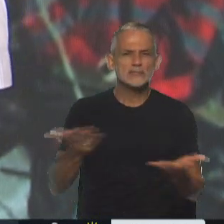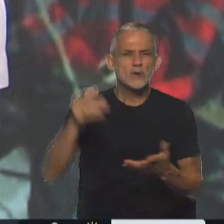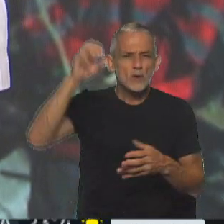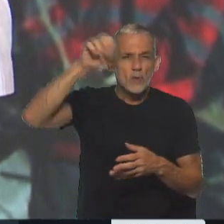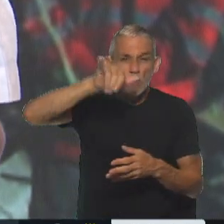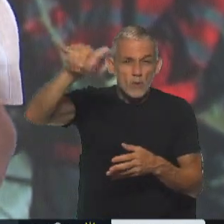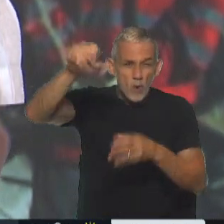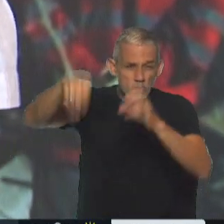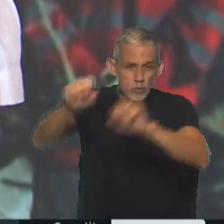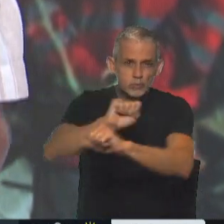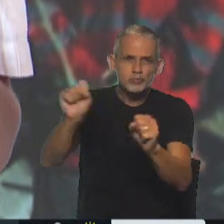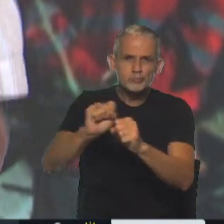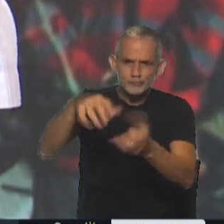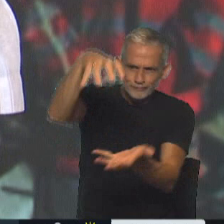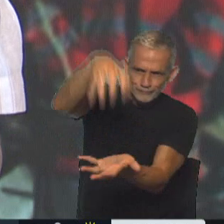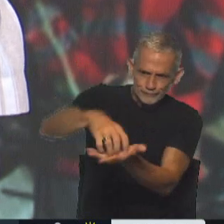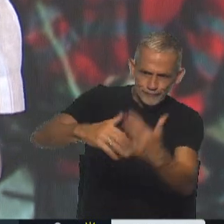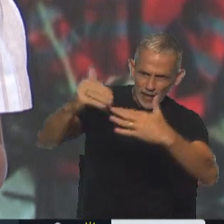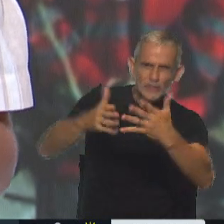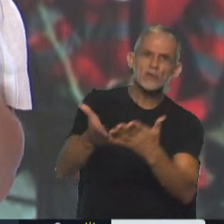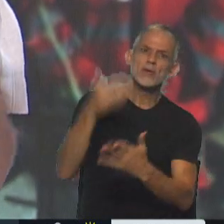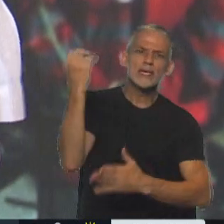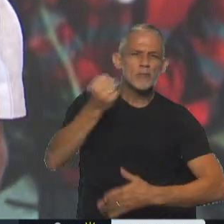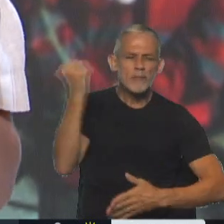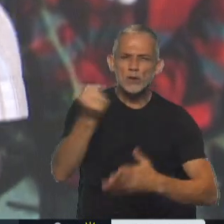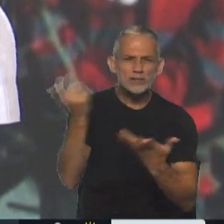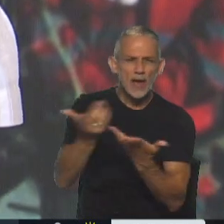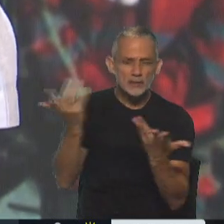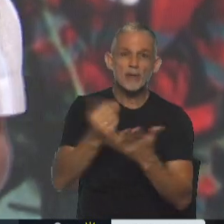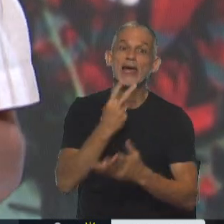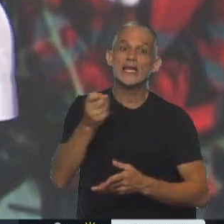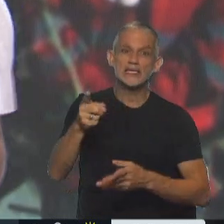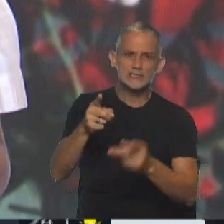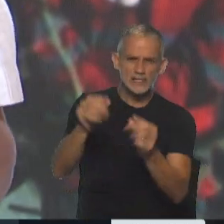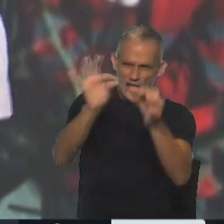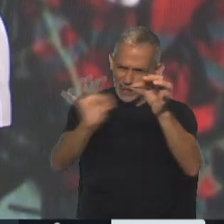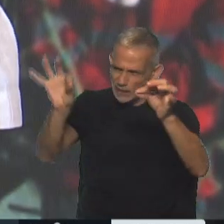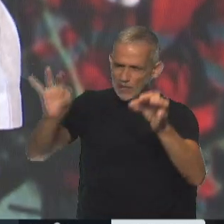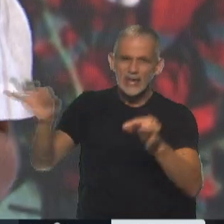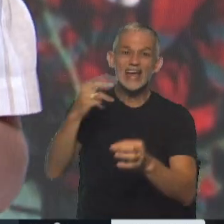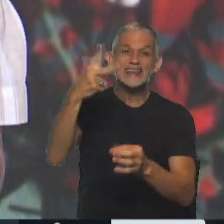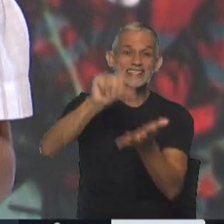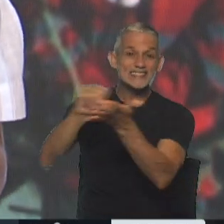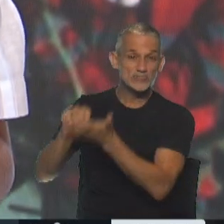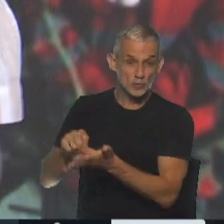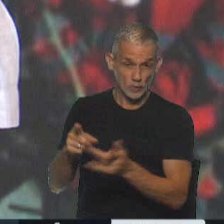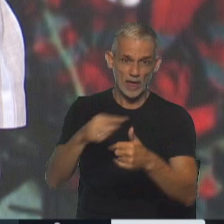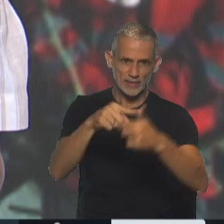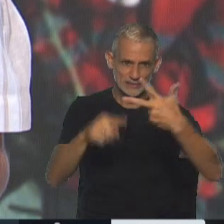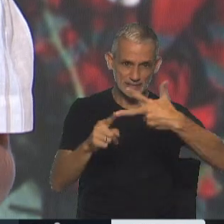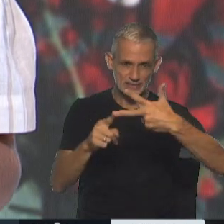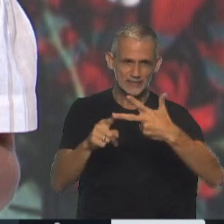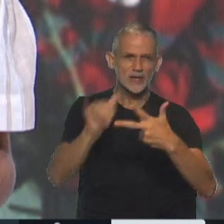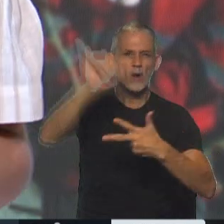bombardeo sobre infraestructura crítica, que es infraestructura eléctrica. Hablamos de tres ciudades donde se produjeron